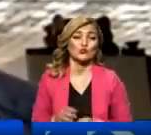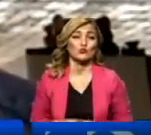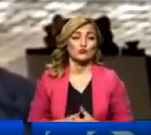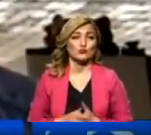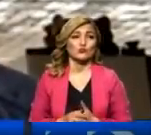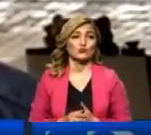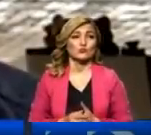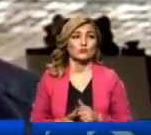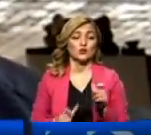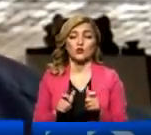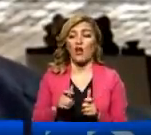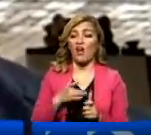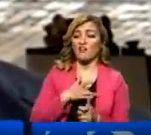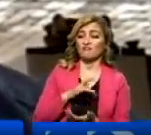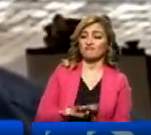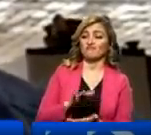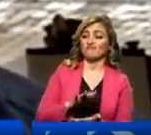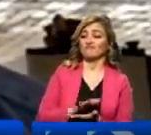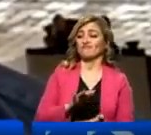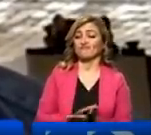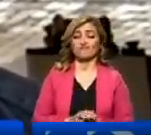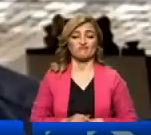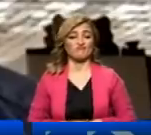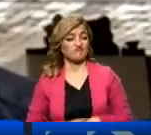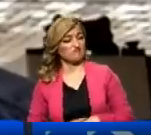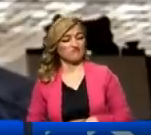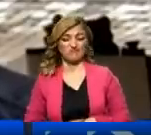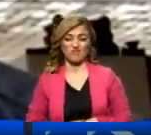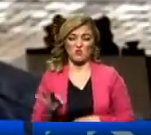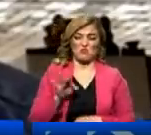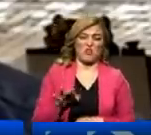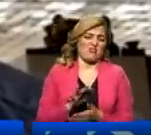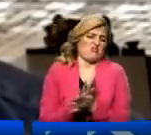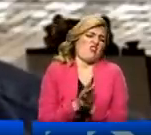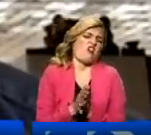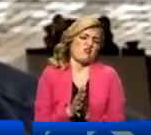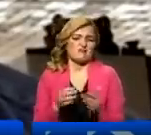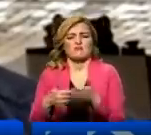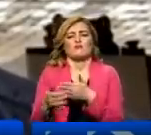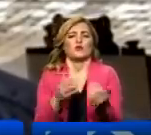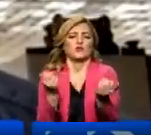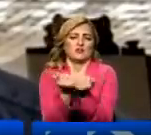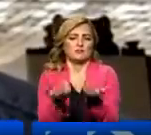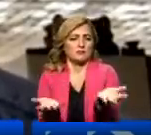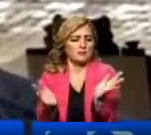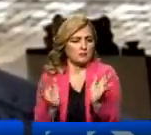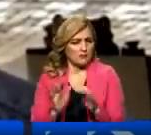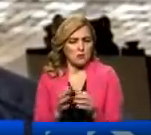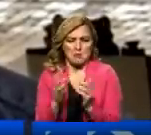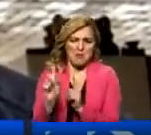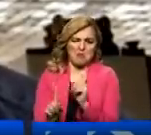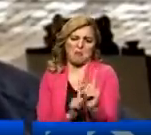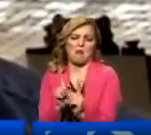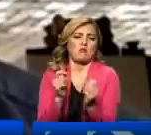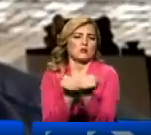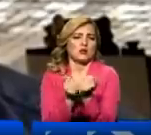cierto relajamiento de la disciplina social, digamos, de la adhesión de ciertos sectores a este distanciamiento